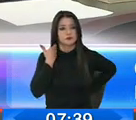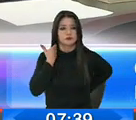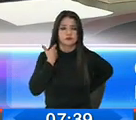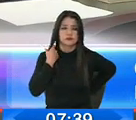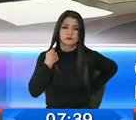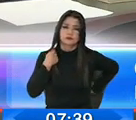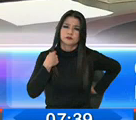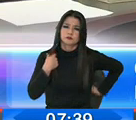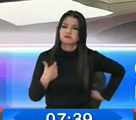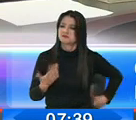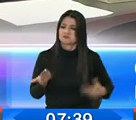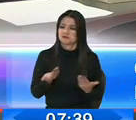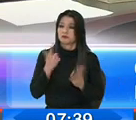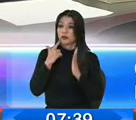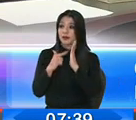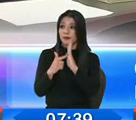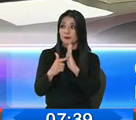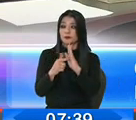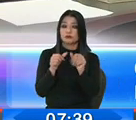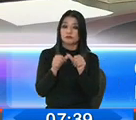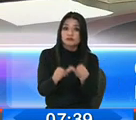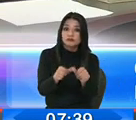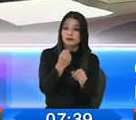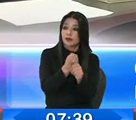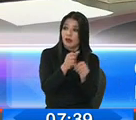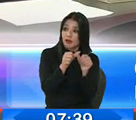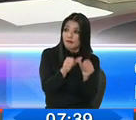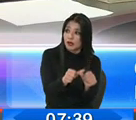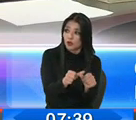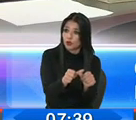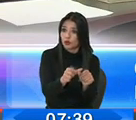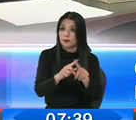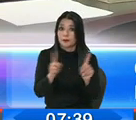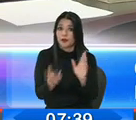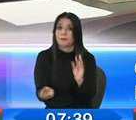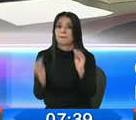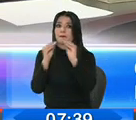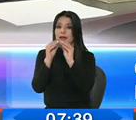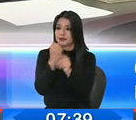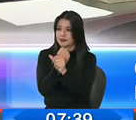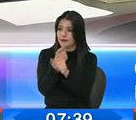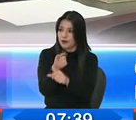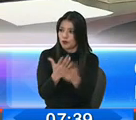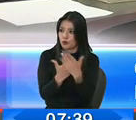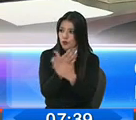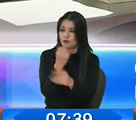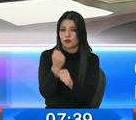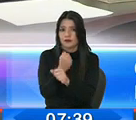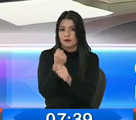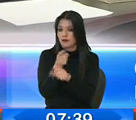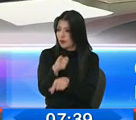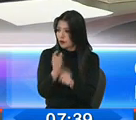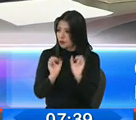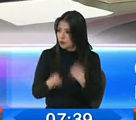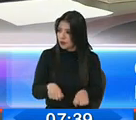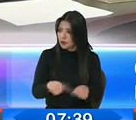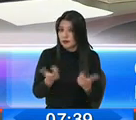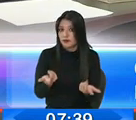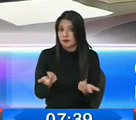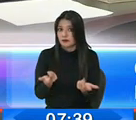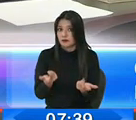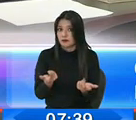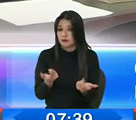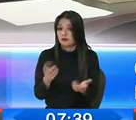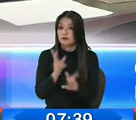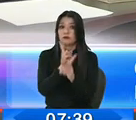ello sería no solo la conservación de los puestos en estos sectores básicos, sino también la generación de nuevo empleo si